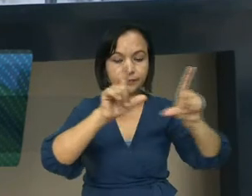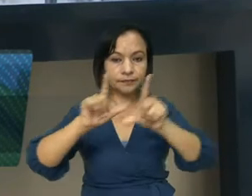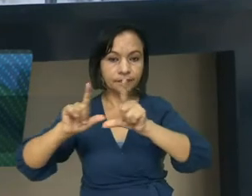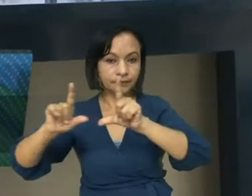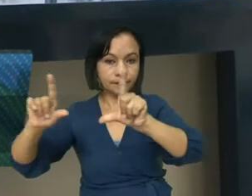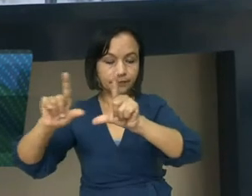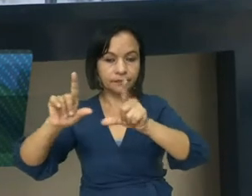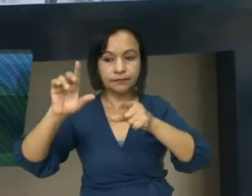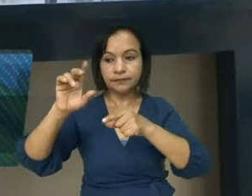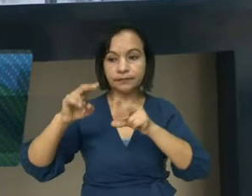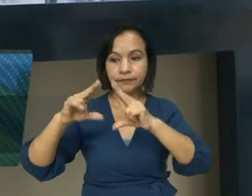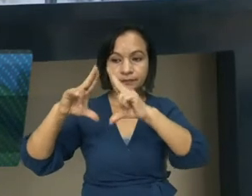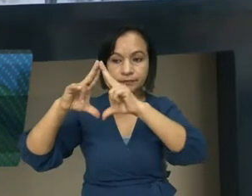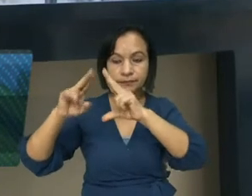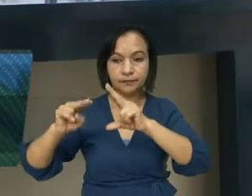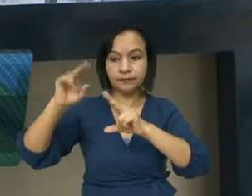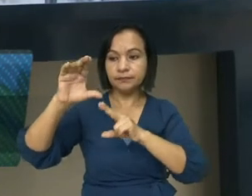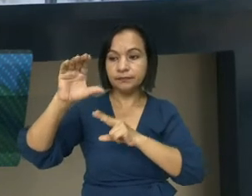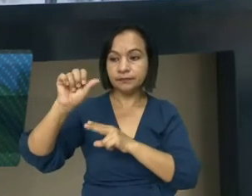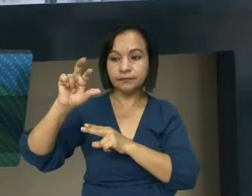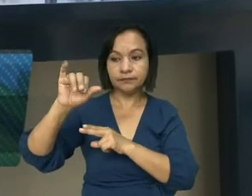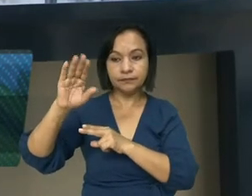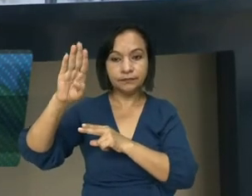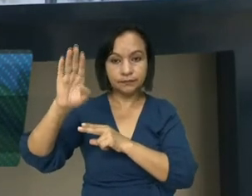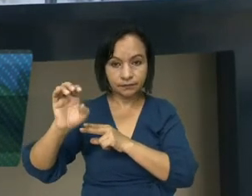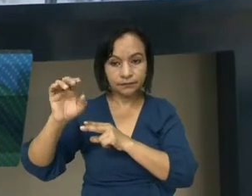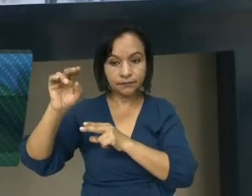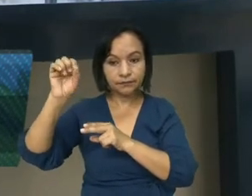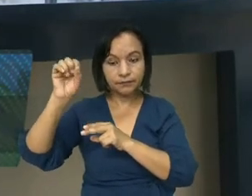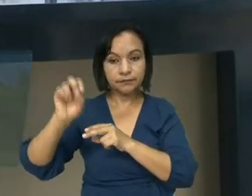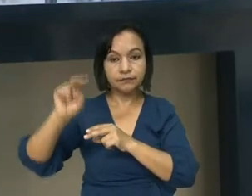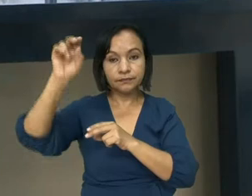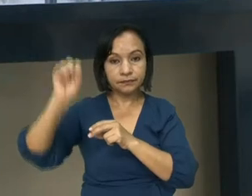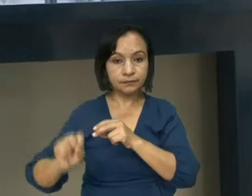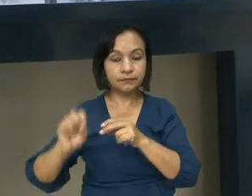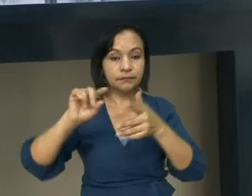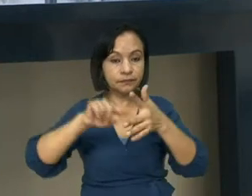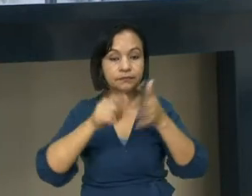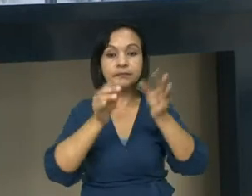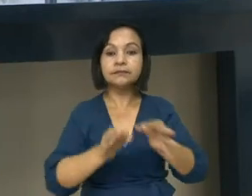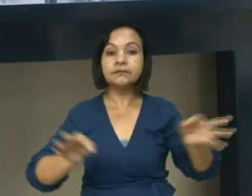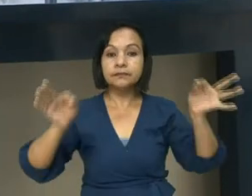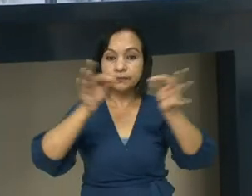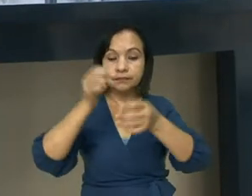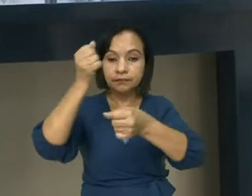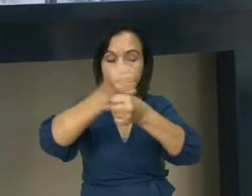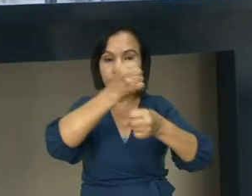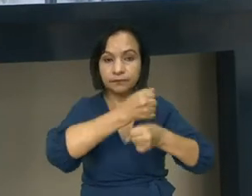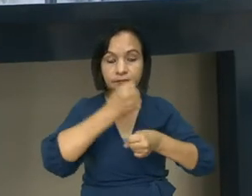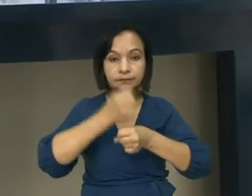bueno, Costa Caribe, poblaciones indígenas y pueblos, sí, originarios. Ahí le consulto a partir de la importancia de las obras que